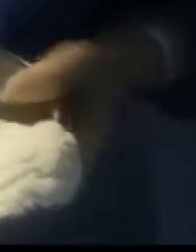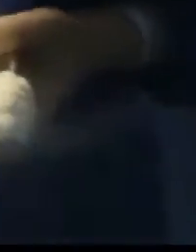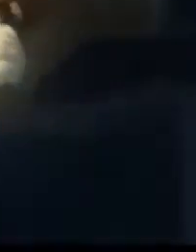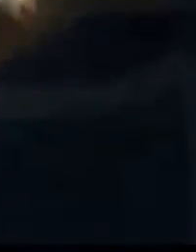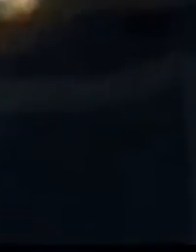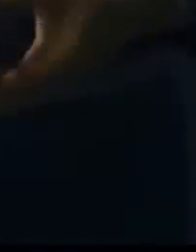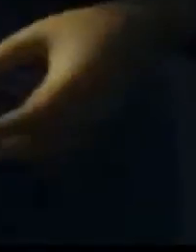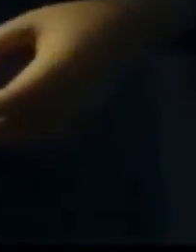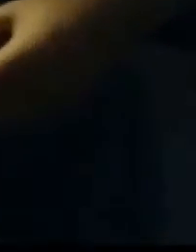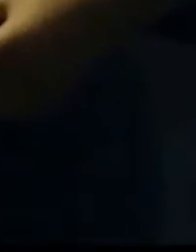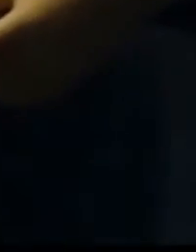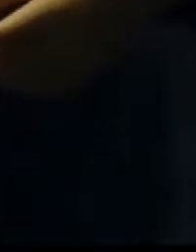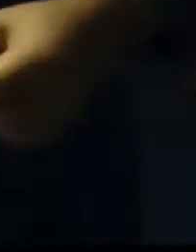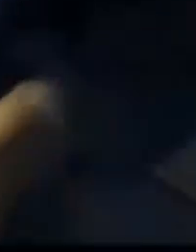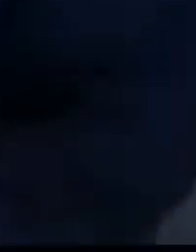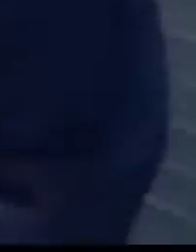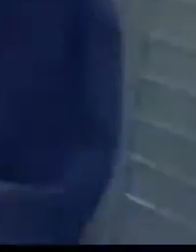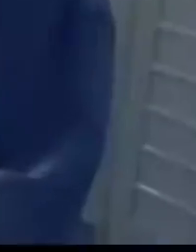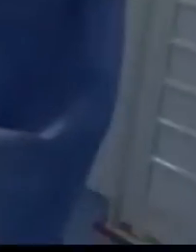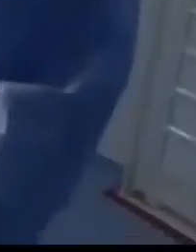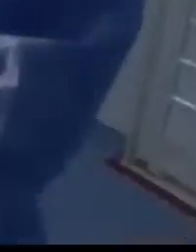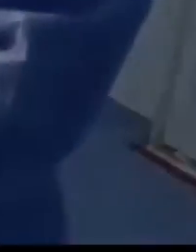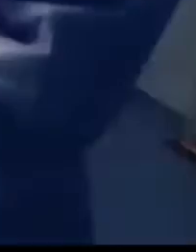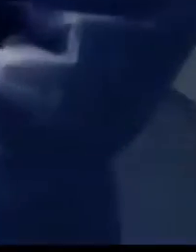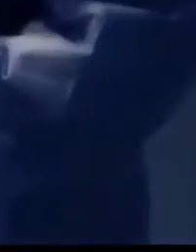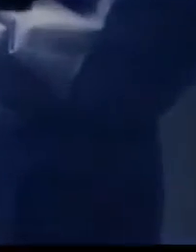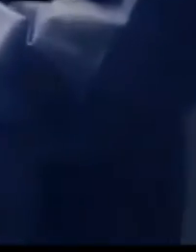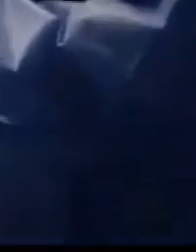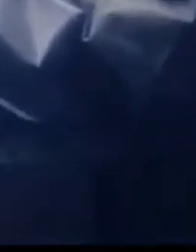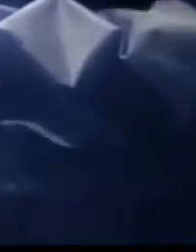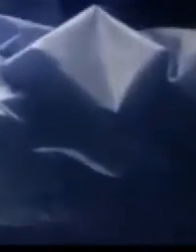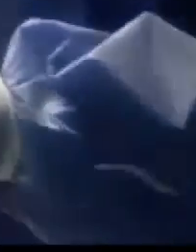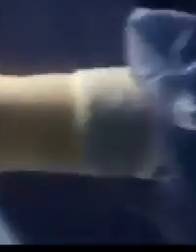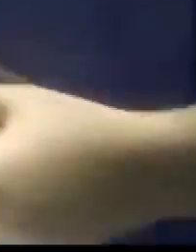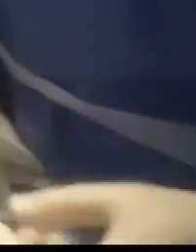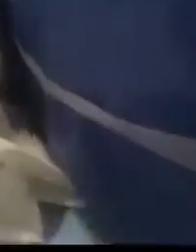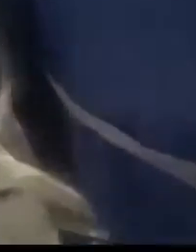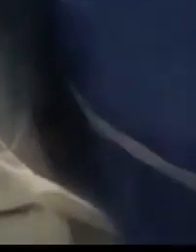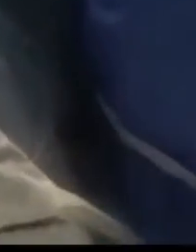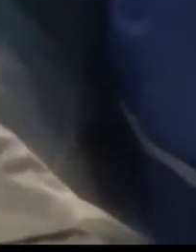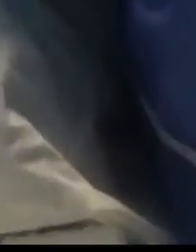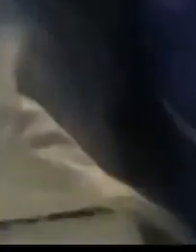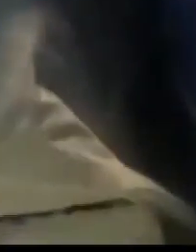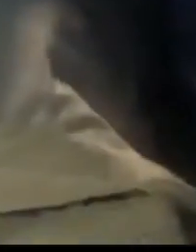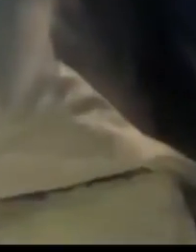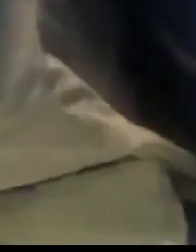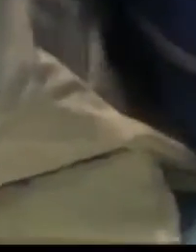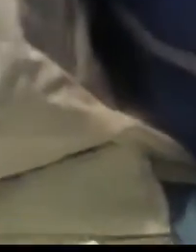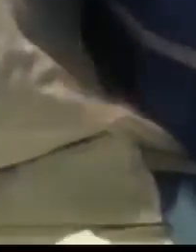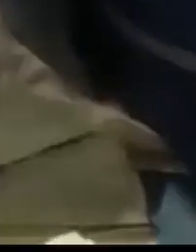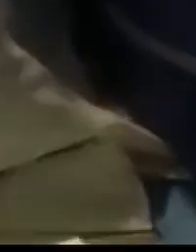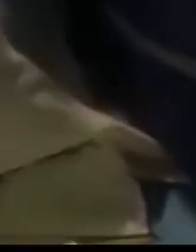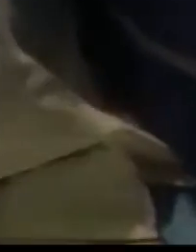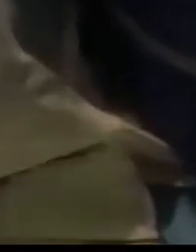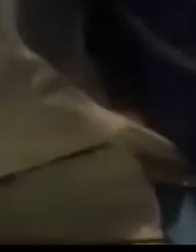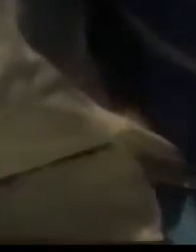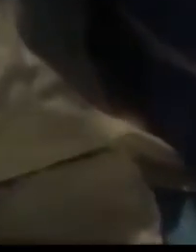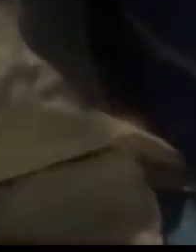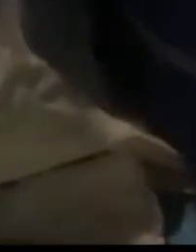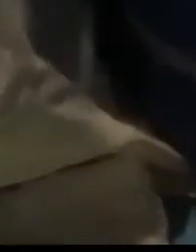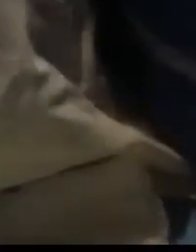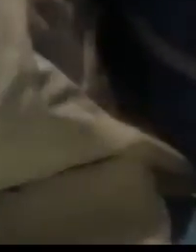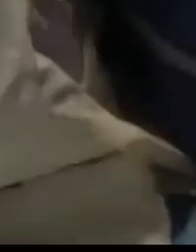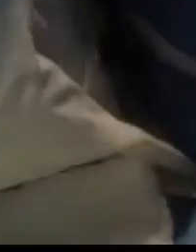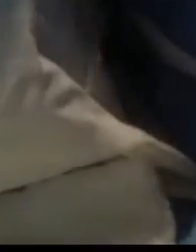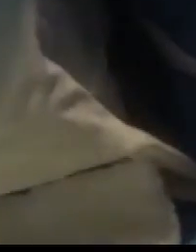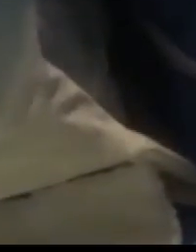La paciente pues, en estos días va a estar un poco inflamada en las mejillas y más o menos dentro de un mes vamos a ver cuando